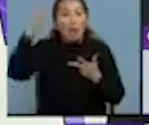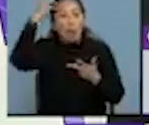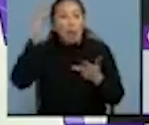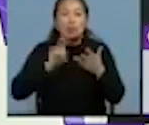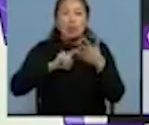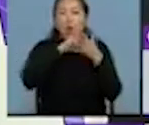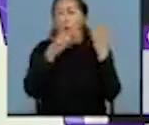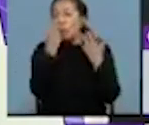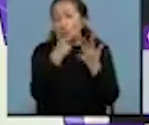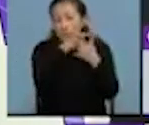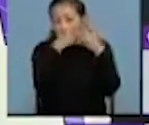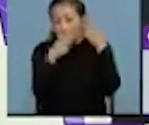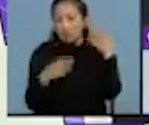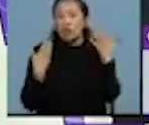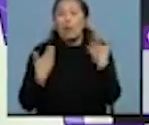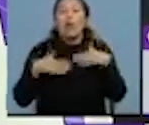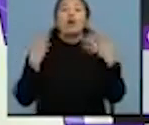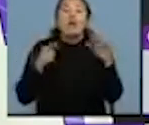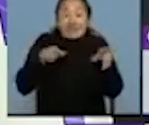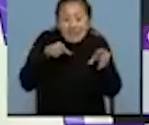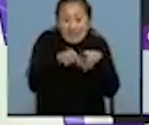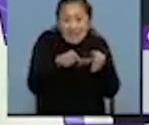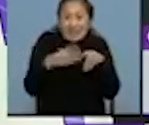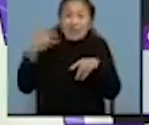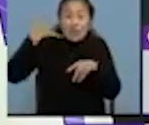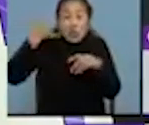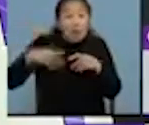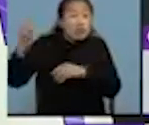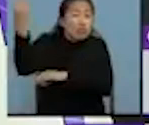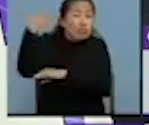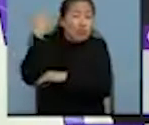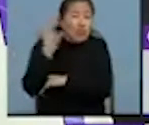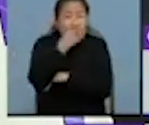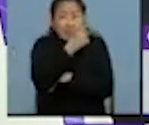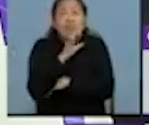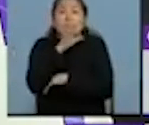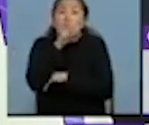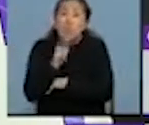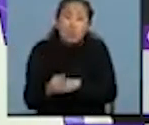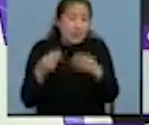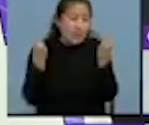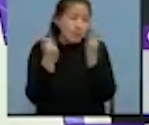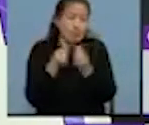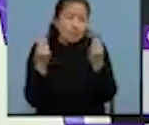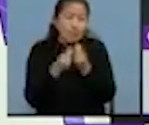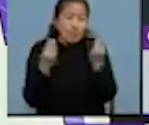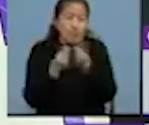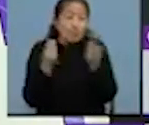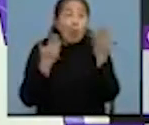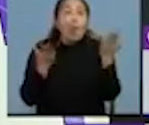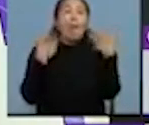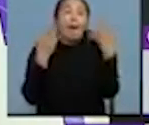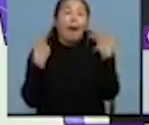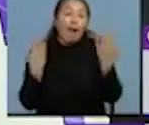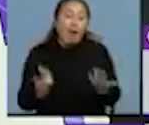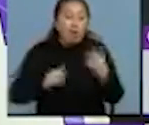bebida, con comida, con electricidad para cargar los celulares, resguardo del sol, que estos días, aunque hace, imagínate, al estar en el